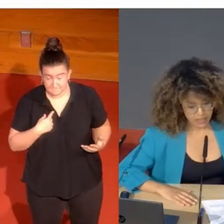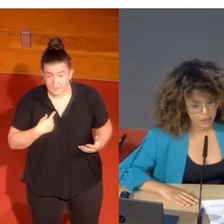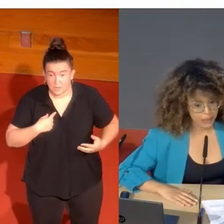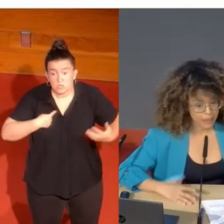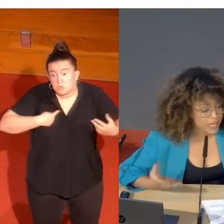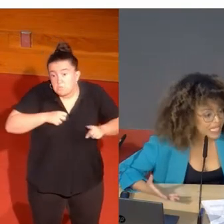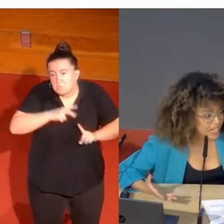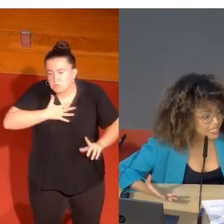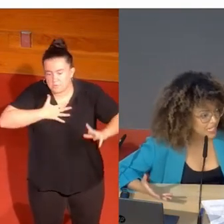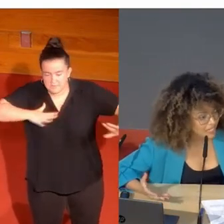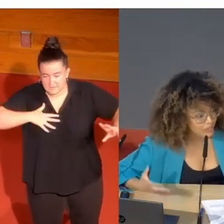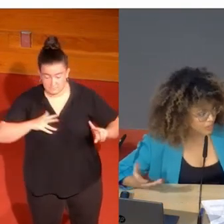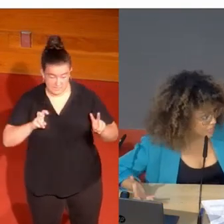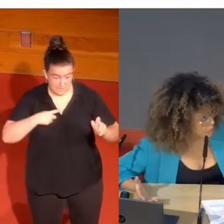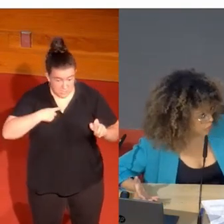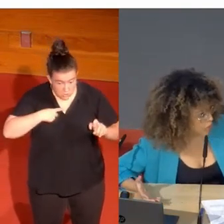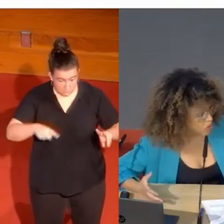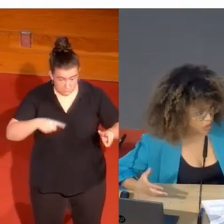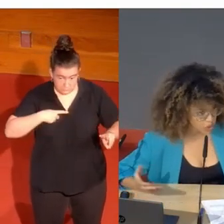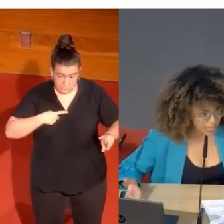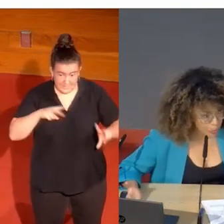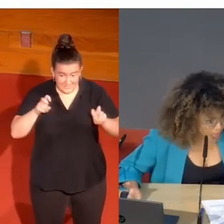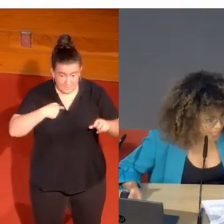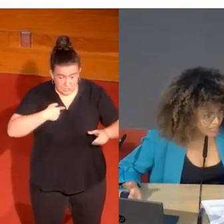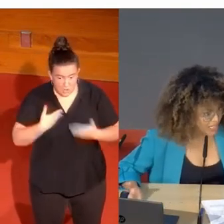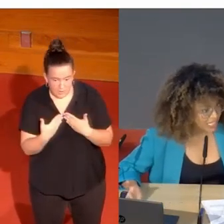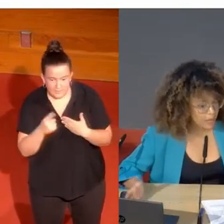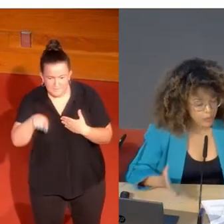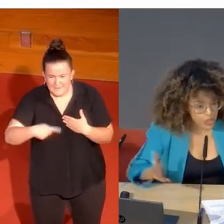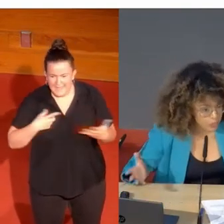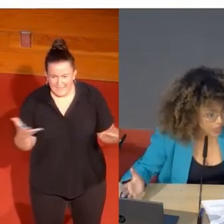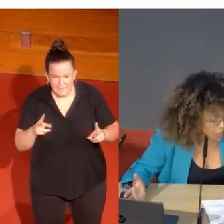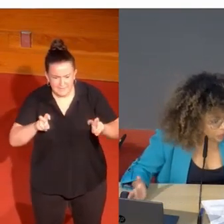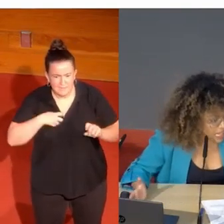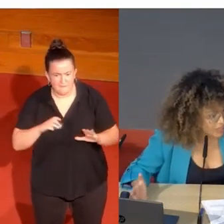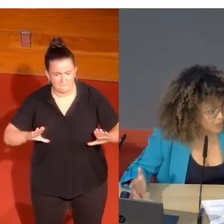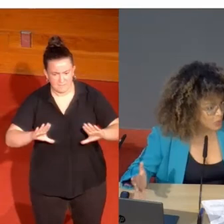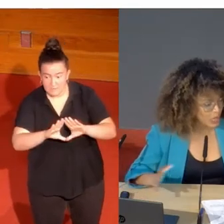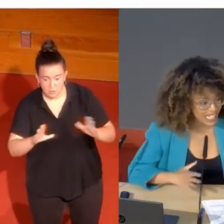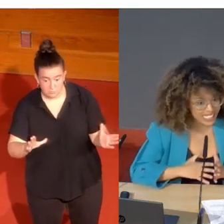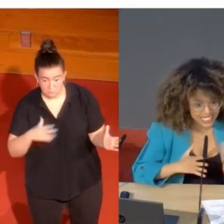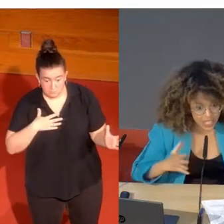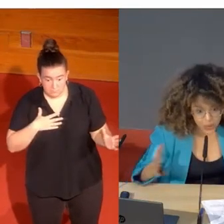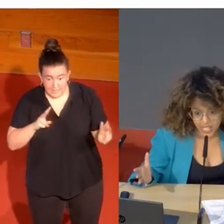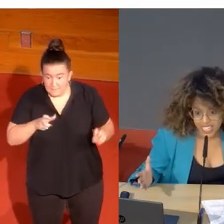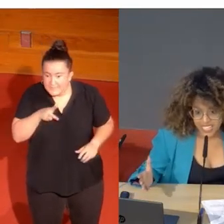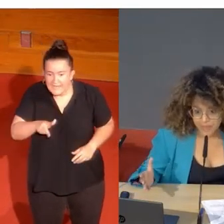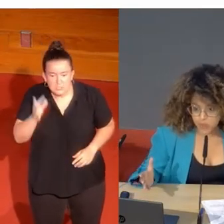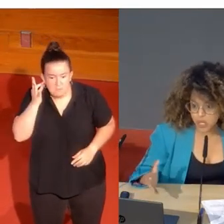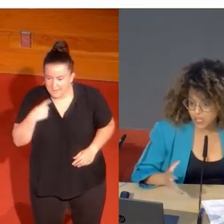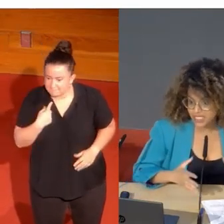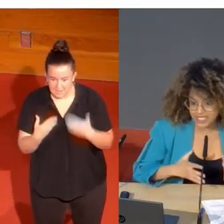eh También grave de cara al feminismo a los derechos de las mujeres tampoco se pueden abordar son una gran línea